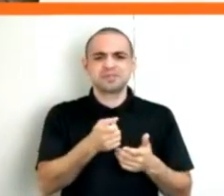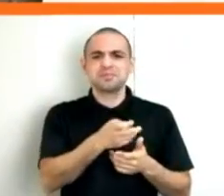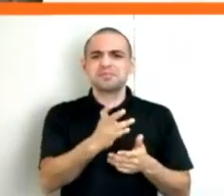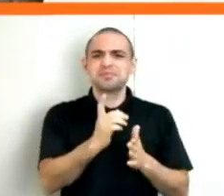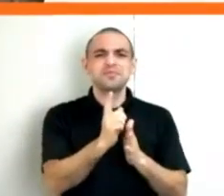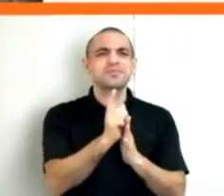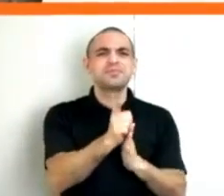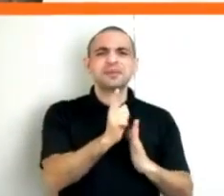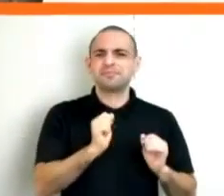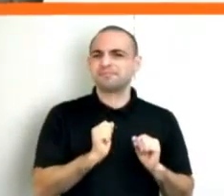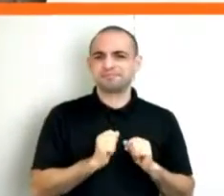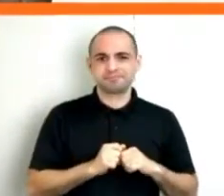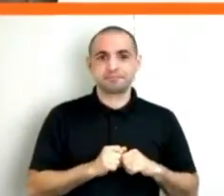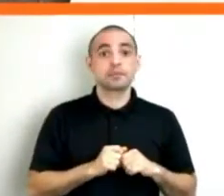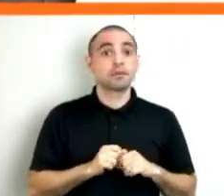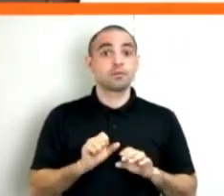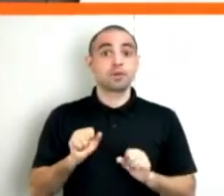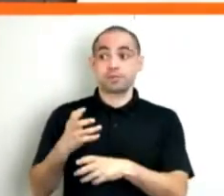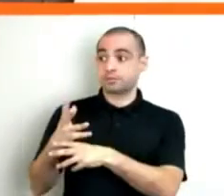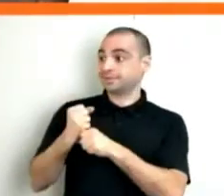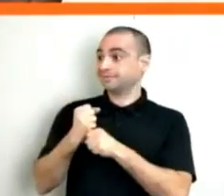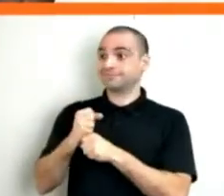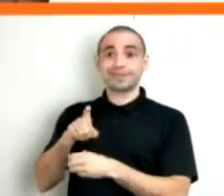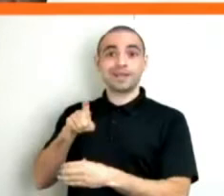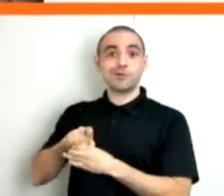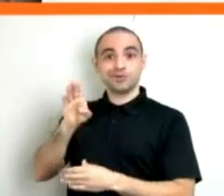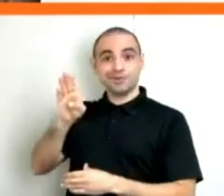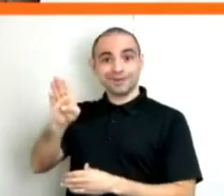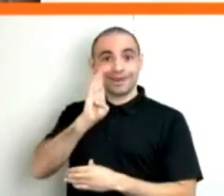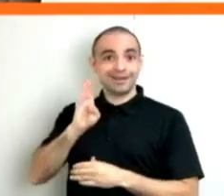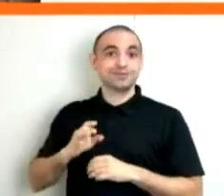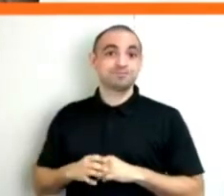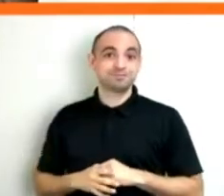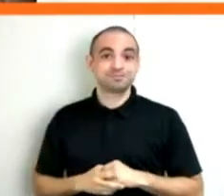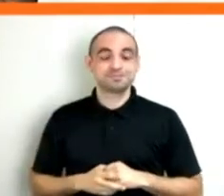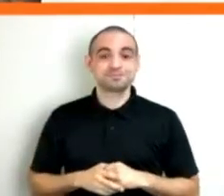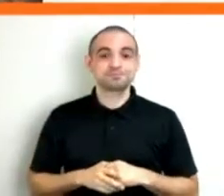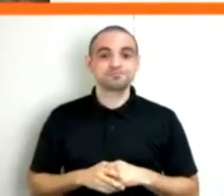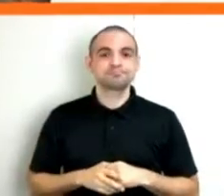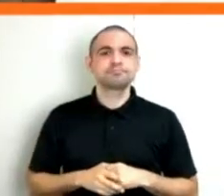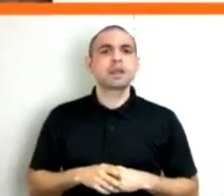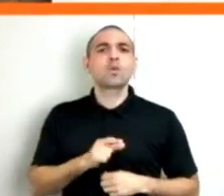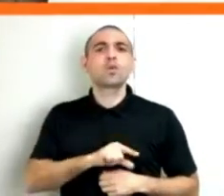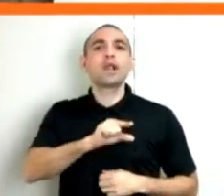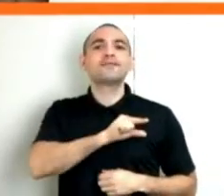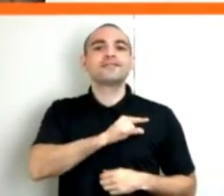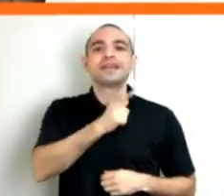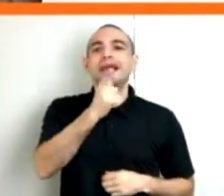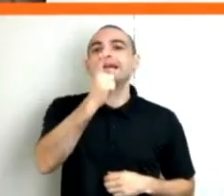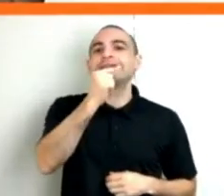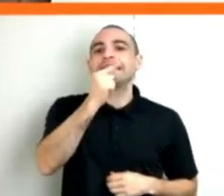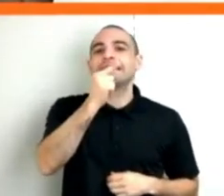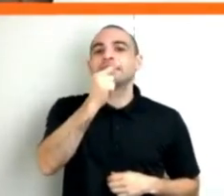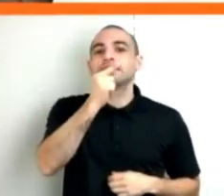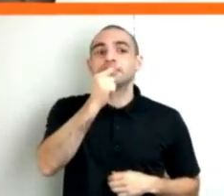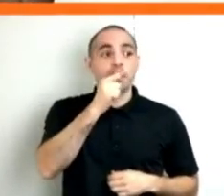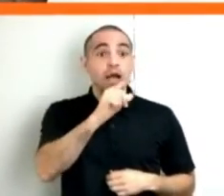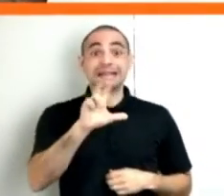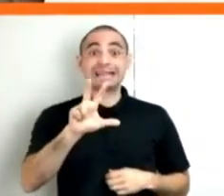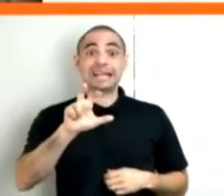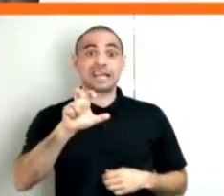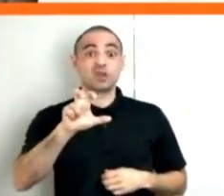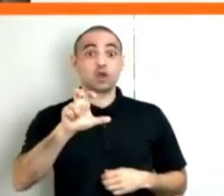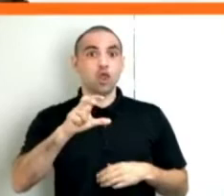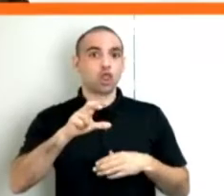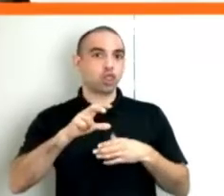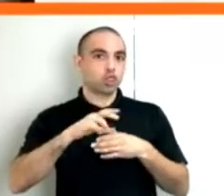y puede tenerlo a través de depósito directo. Ahora bien, ¿quiénes cualifican para los $300 semanales? Que estábamos